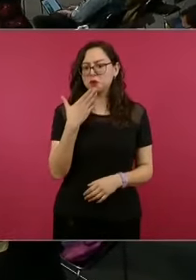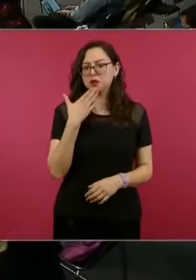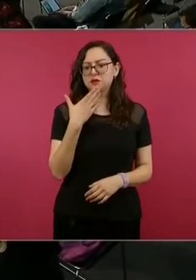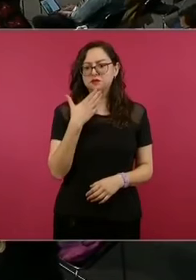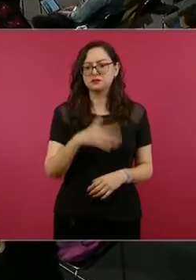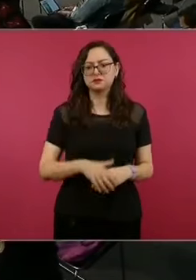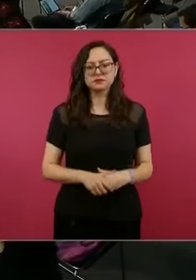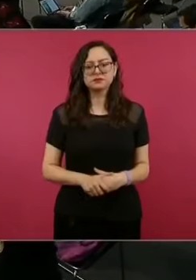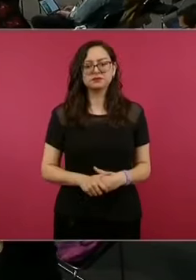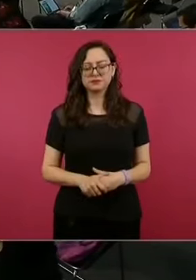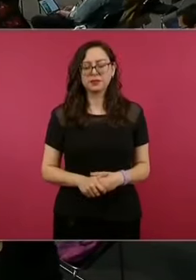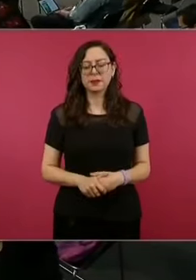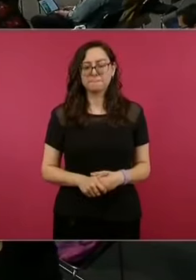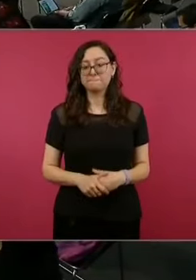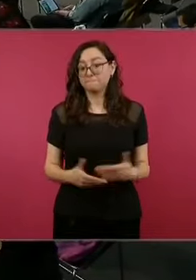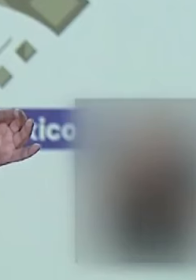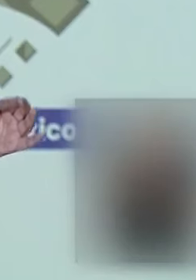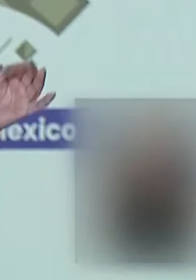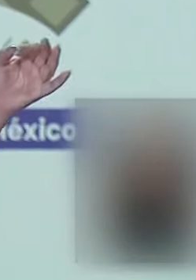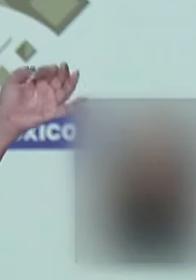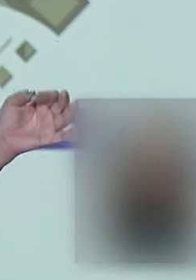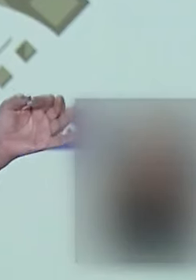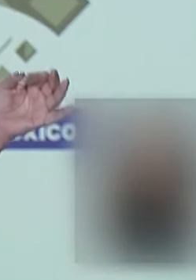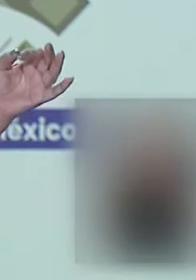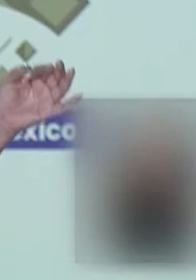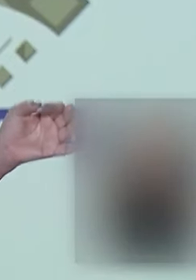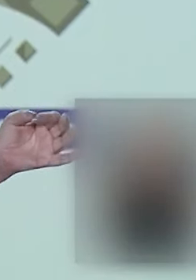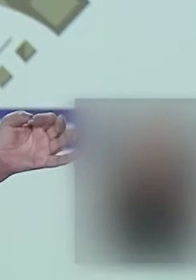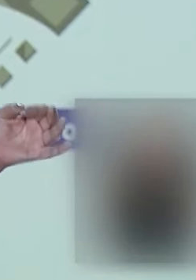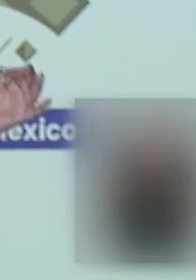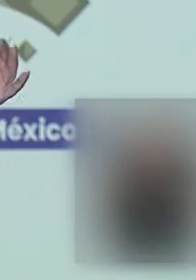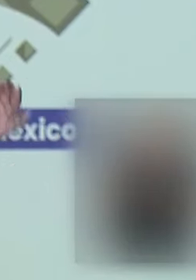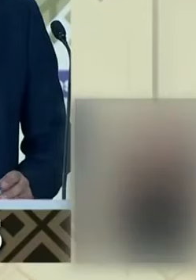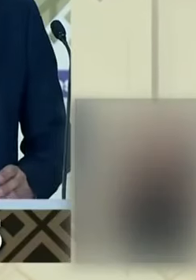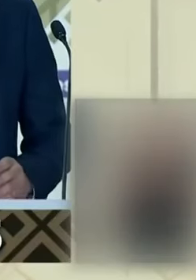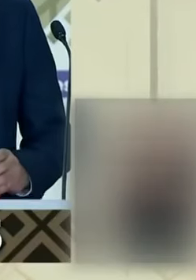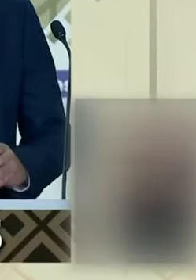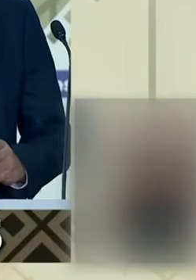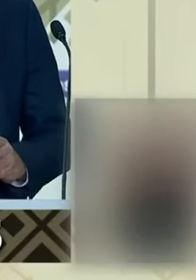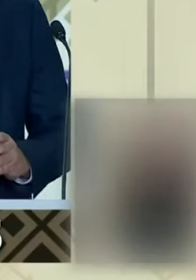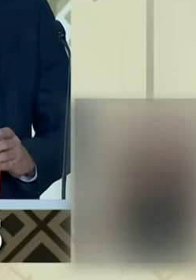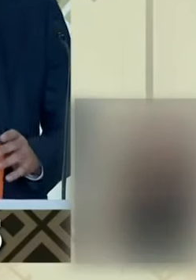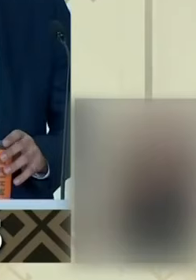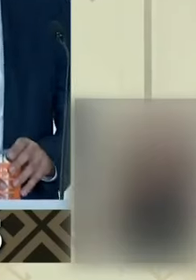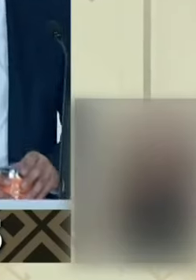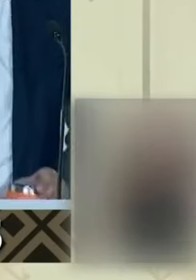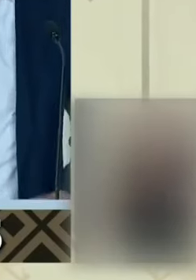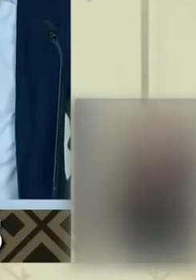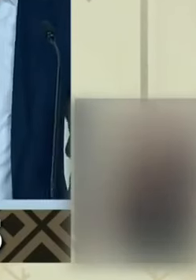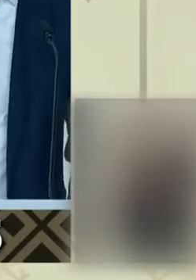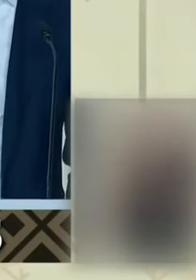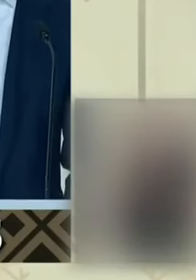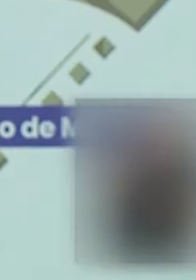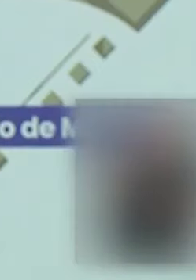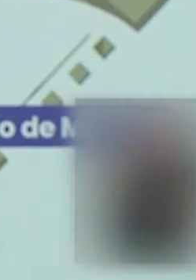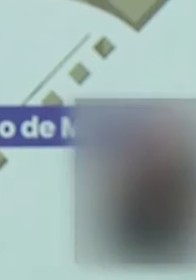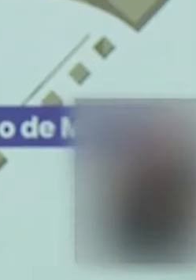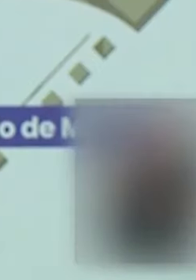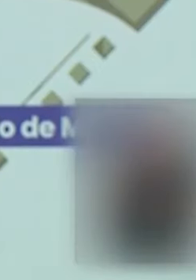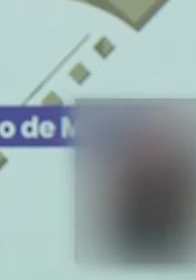Estamos bien, de buenas. Estamos pues a un mes de